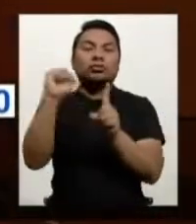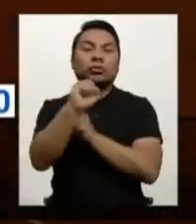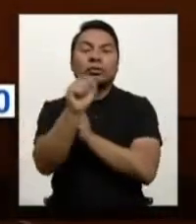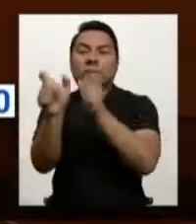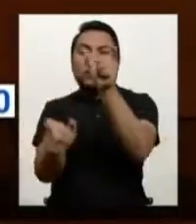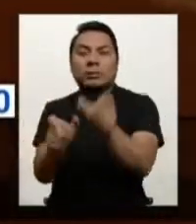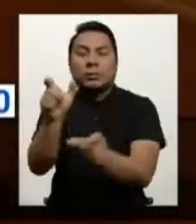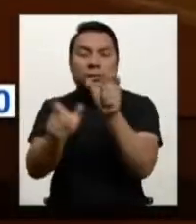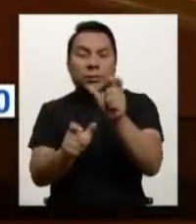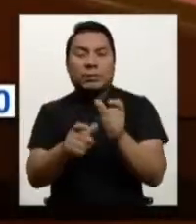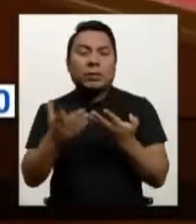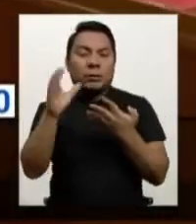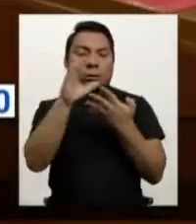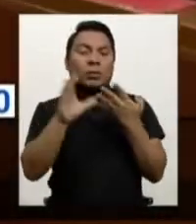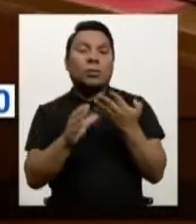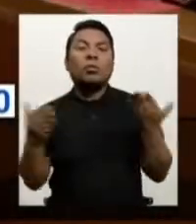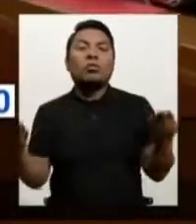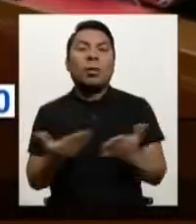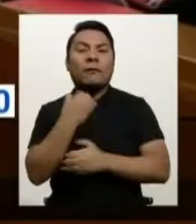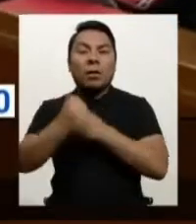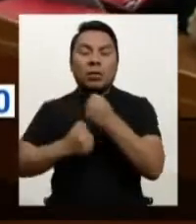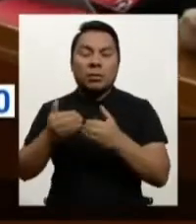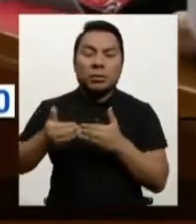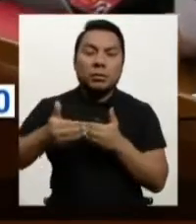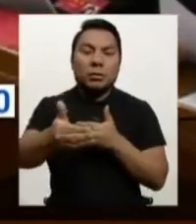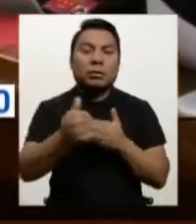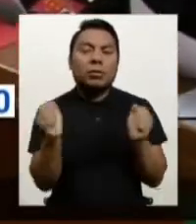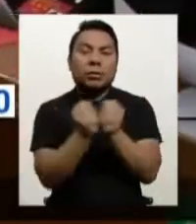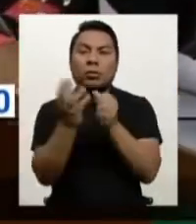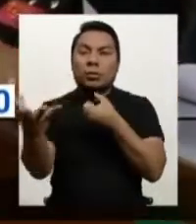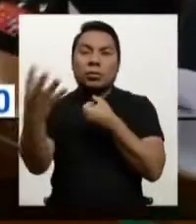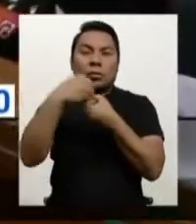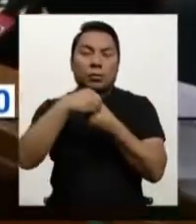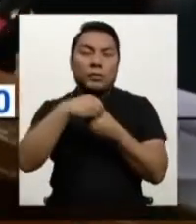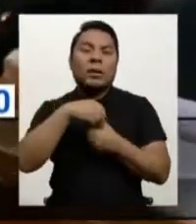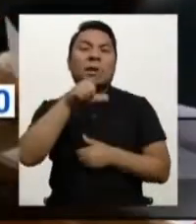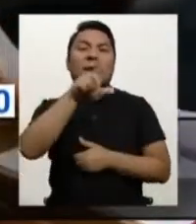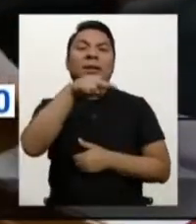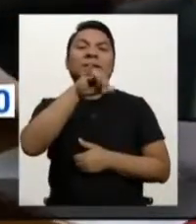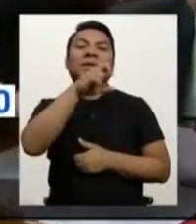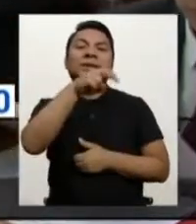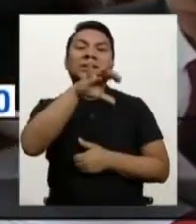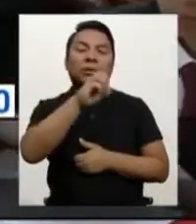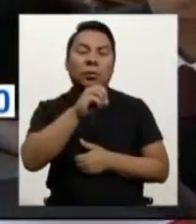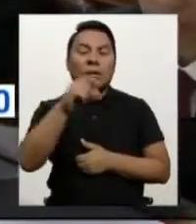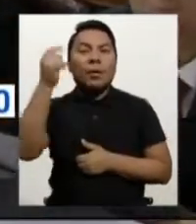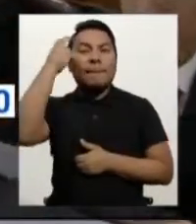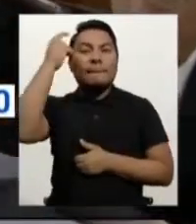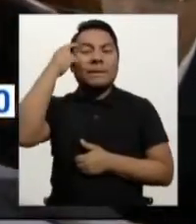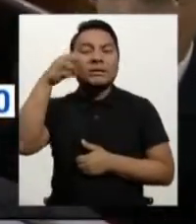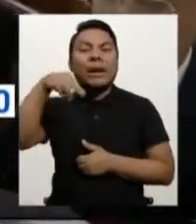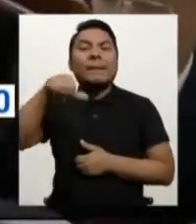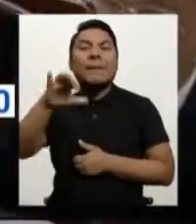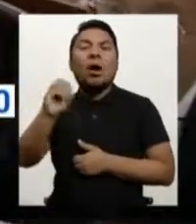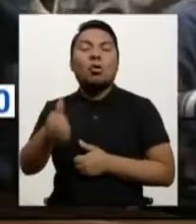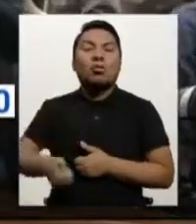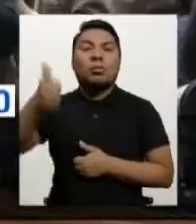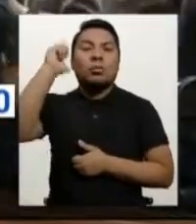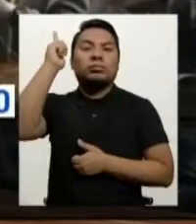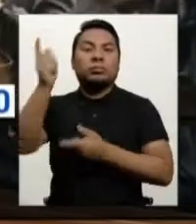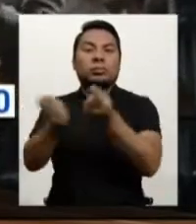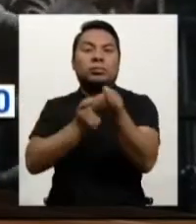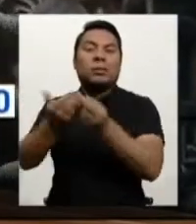chinas para una nueva era, junto con el marxismo y el leninismo, el pensamiento de Mao Zedong, la teoría de